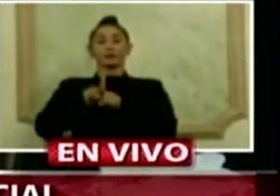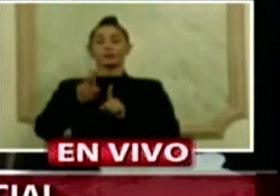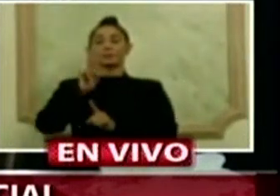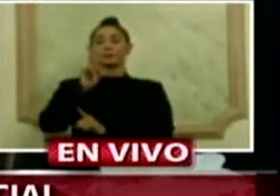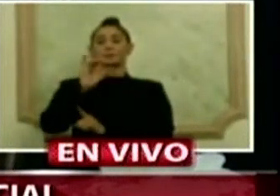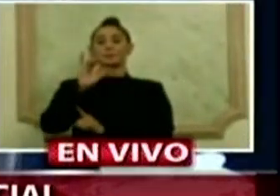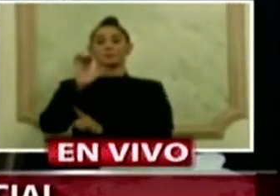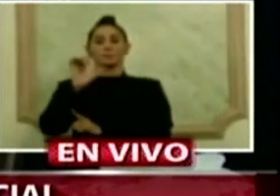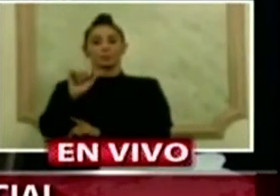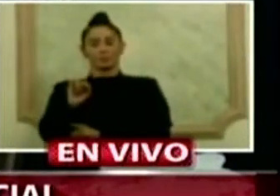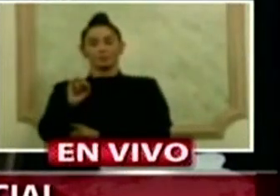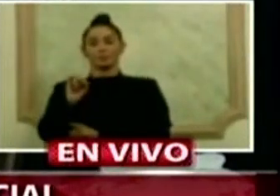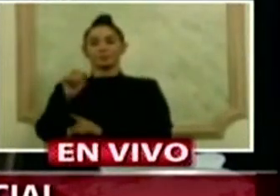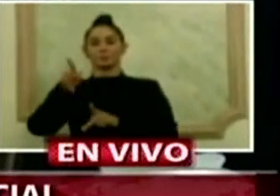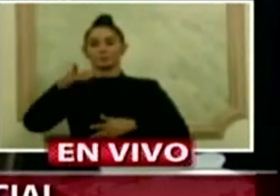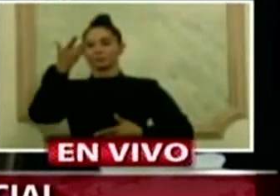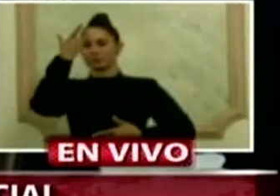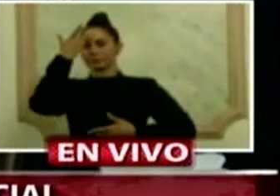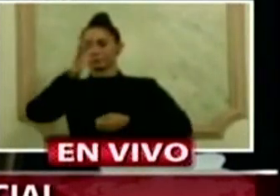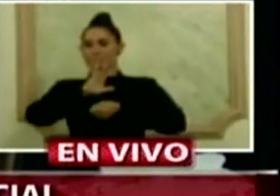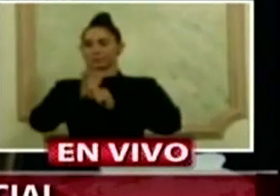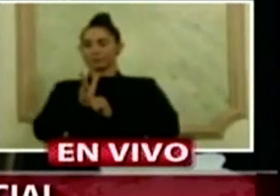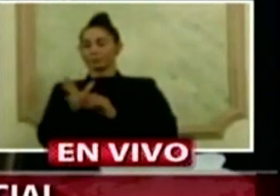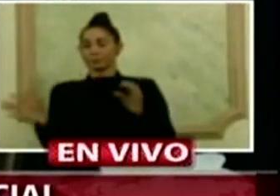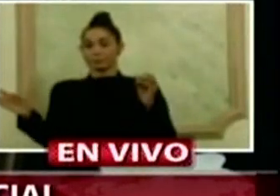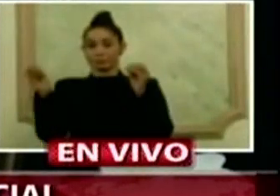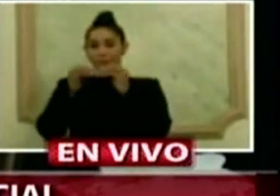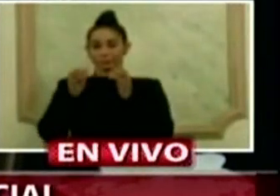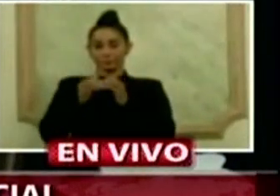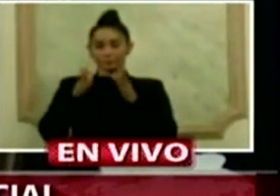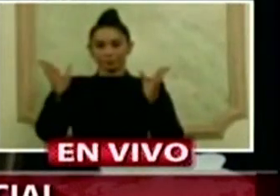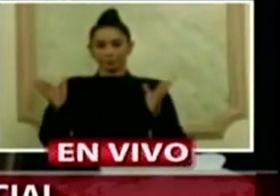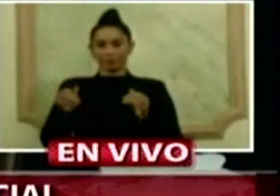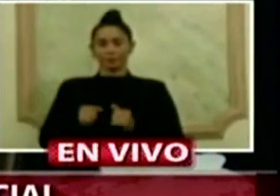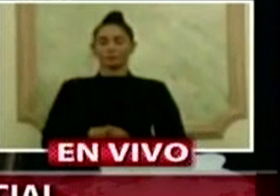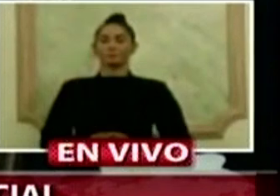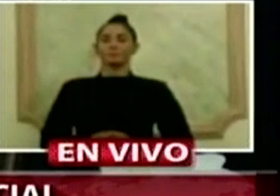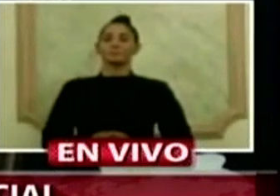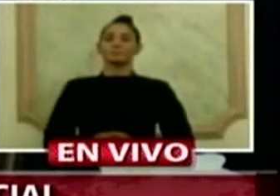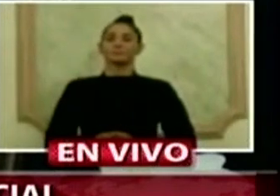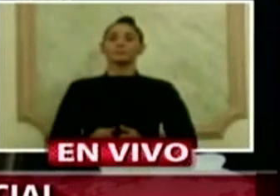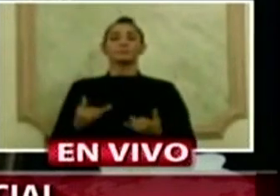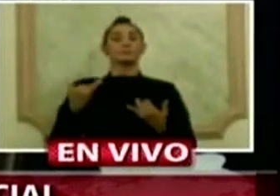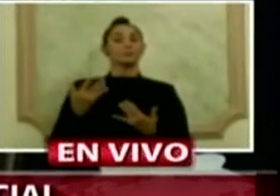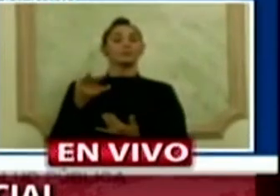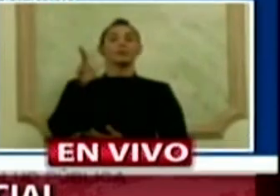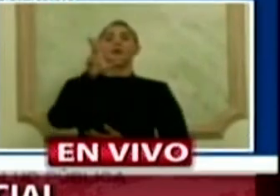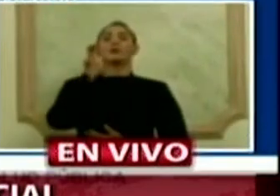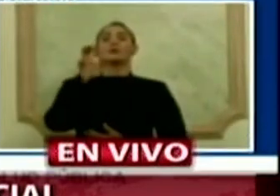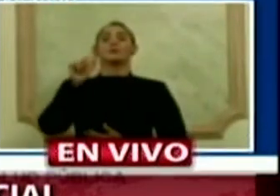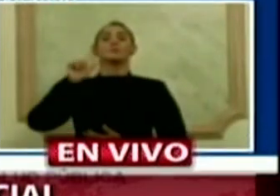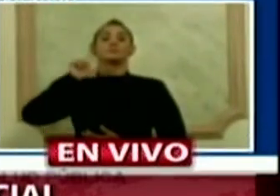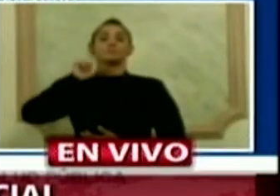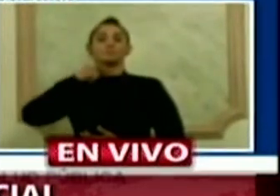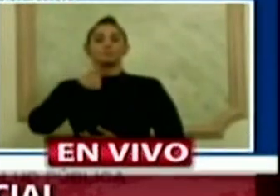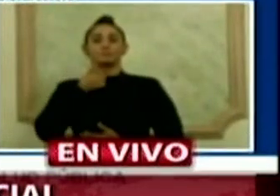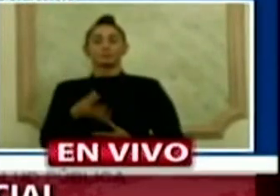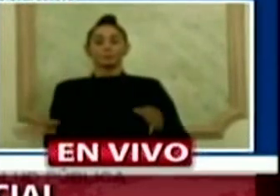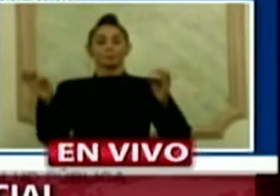para pacientes de COVID-19. Para el 30 de agosto tendremos un aumento de